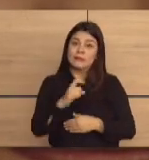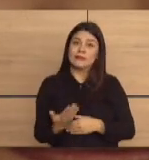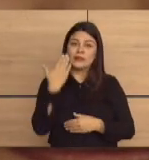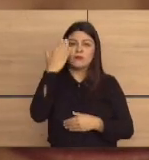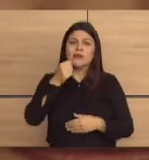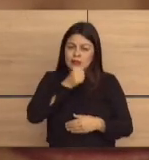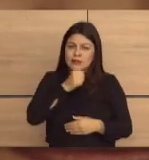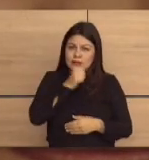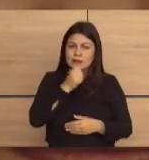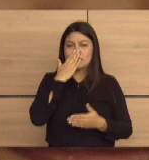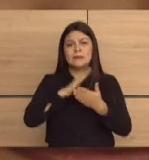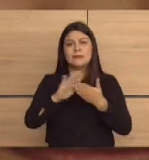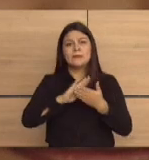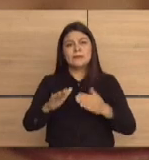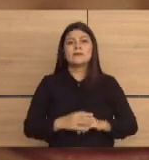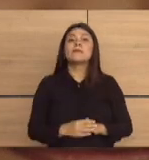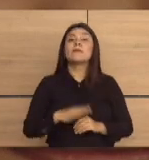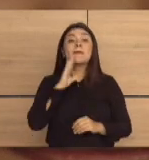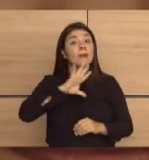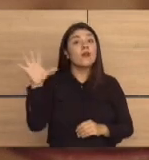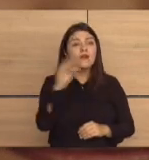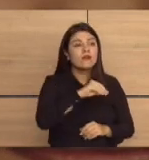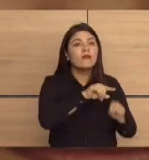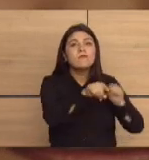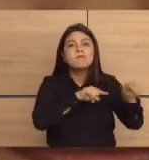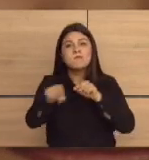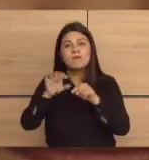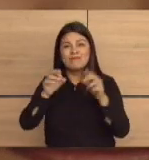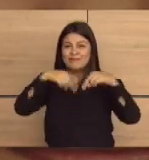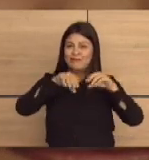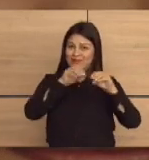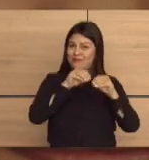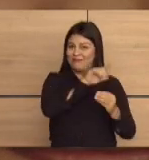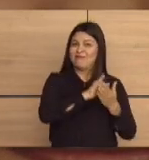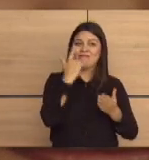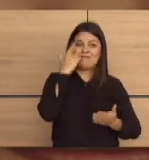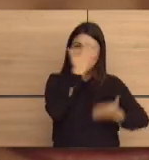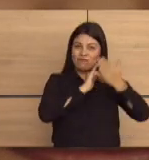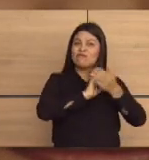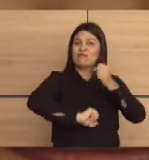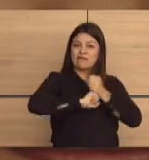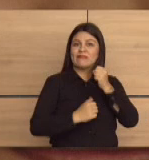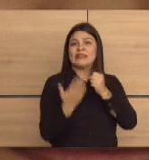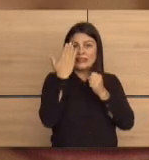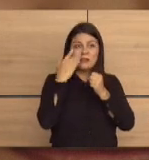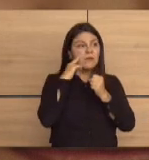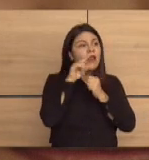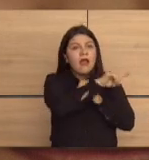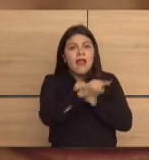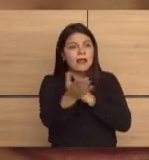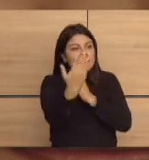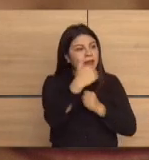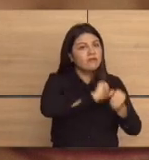a todos los sectores de la sociedad en este análisis, en este escrutinio que necesita nuestro